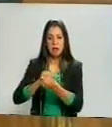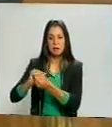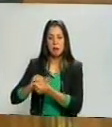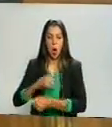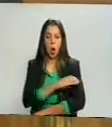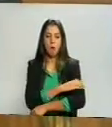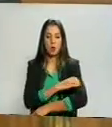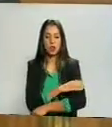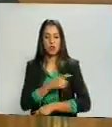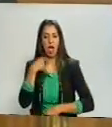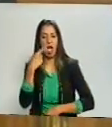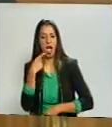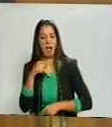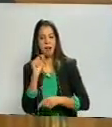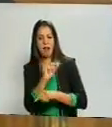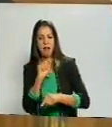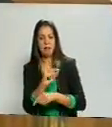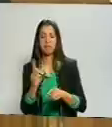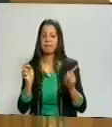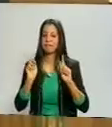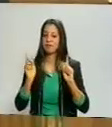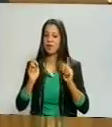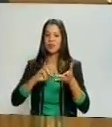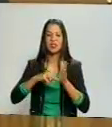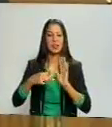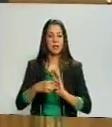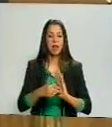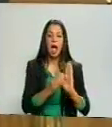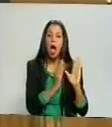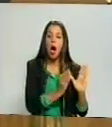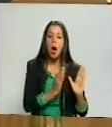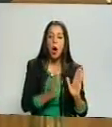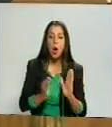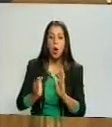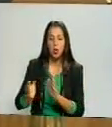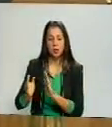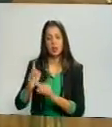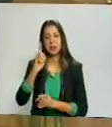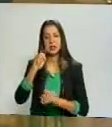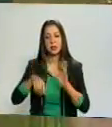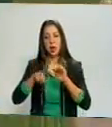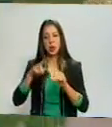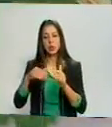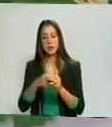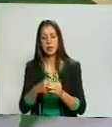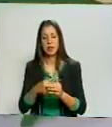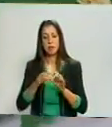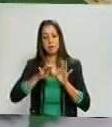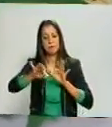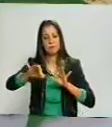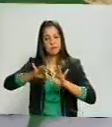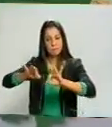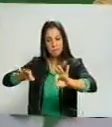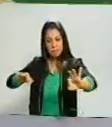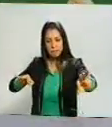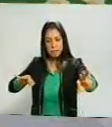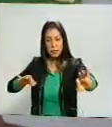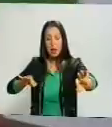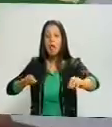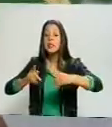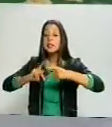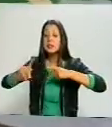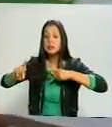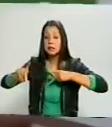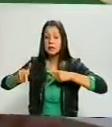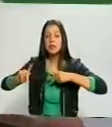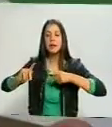opinan. Nosotros estamos reordenando 111.000 kilómetros cuadrados. Si nosotros sacamos